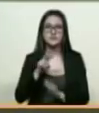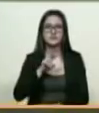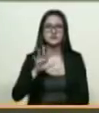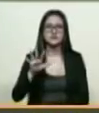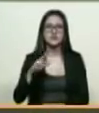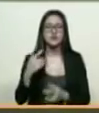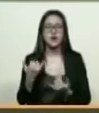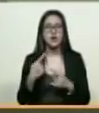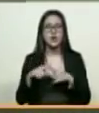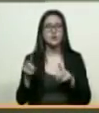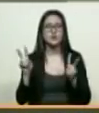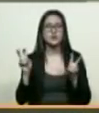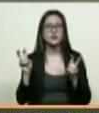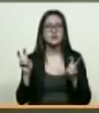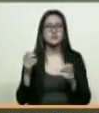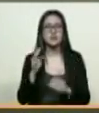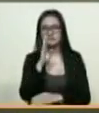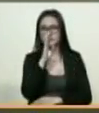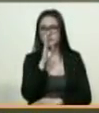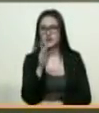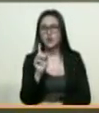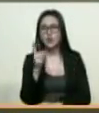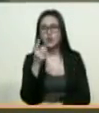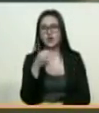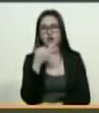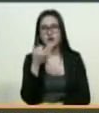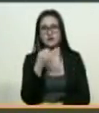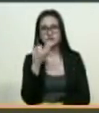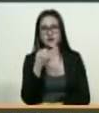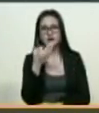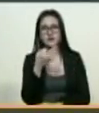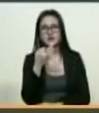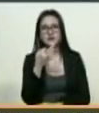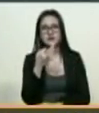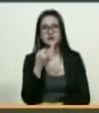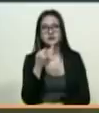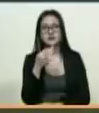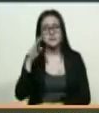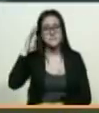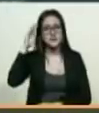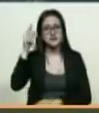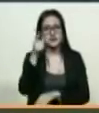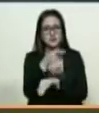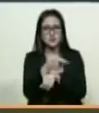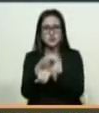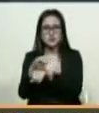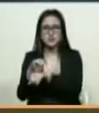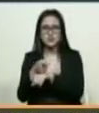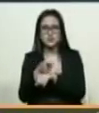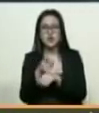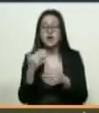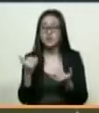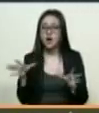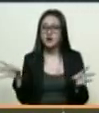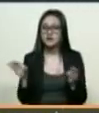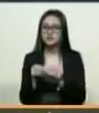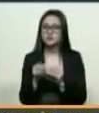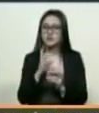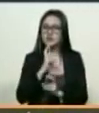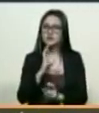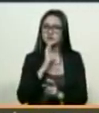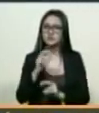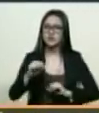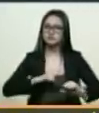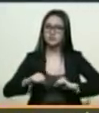Vamos a cambiar de tema. A esta hora nos vamos en vivo y directo, 1 de la tarde, 1 minuto, al Círculo Militar de Caracas. Ahí se presenta un resumen de los resultados